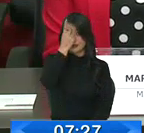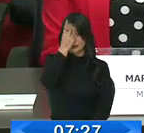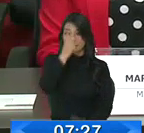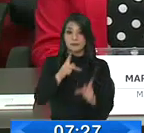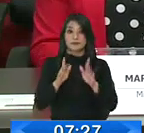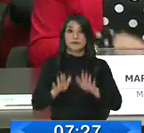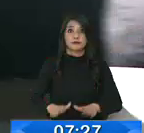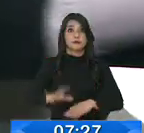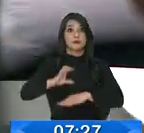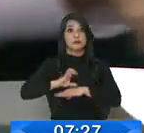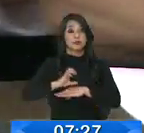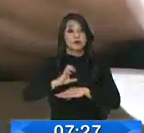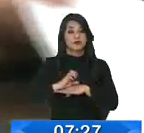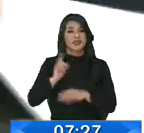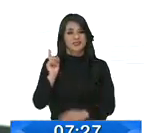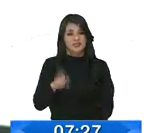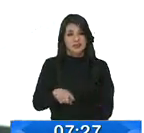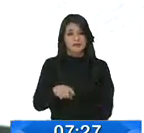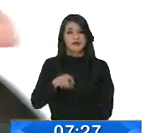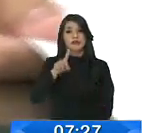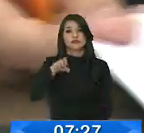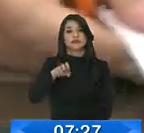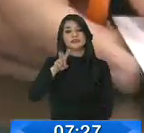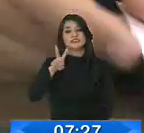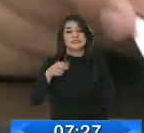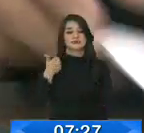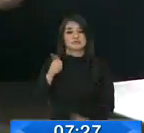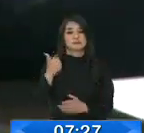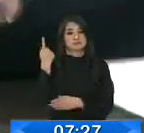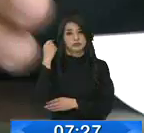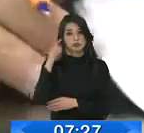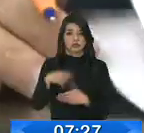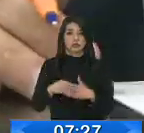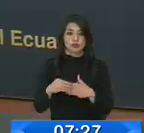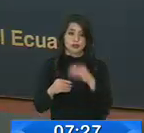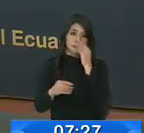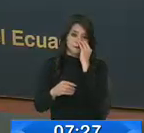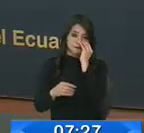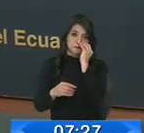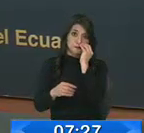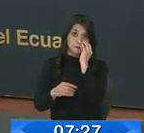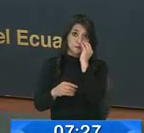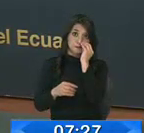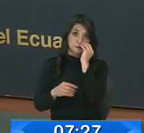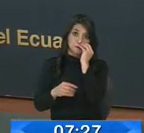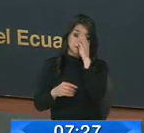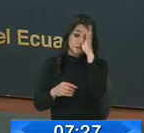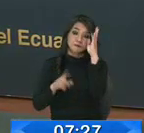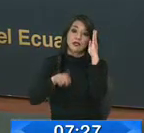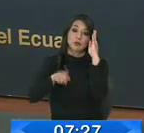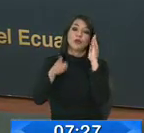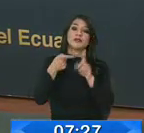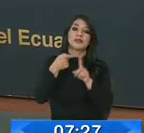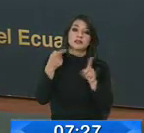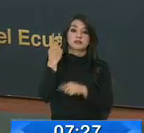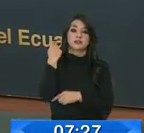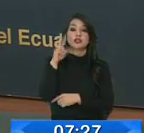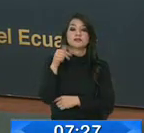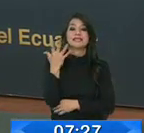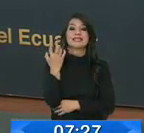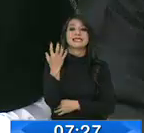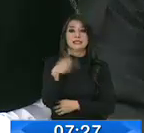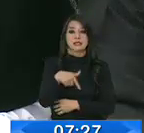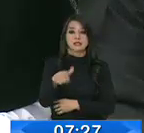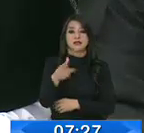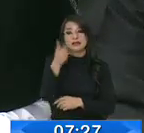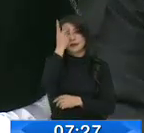del país llegaría a los $110,000,000,000. Estos valores, en algunos casos, van desde el año 2015. Sin embargo,